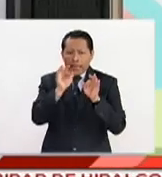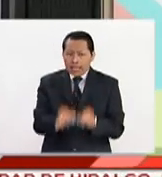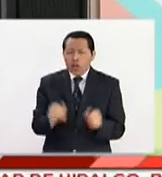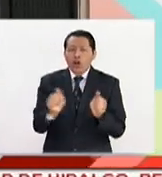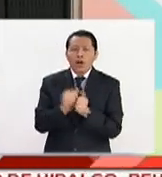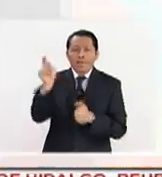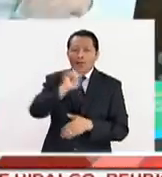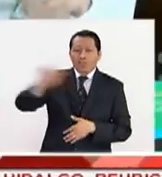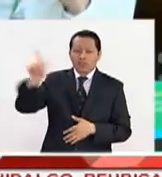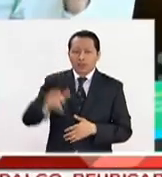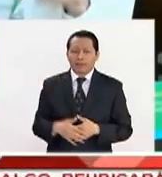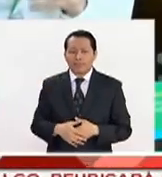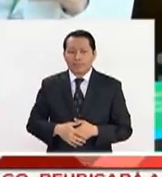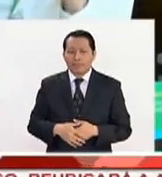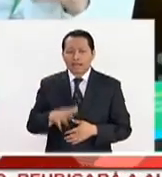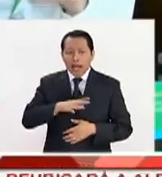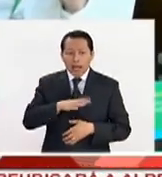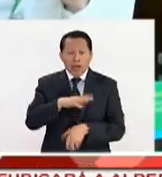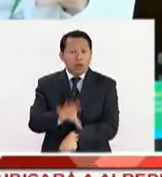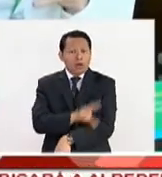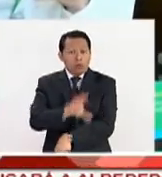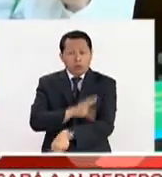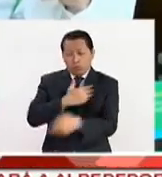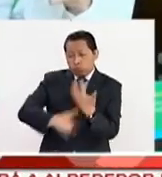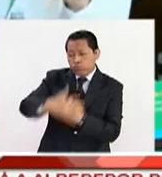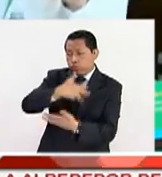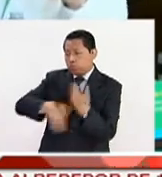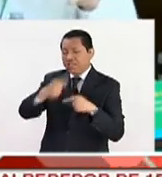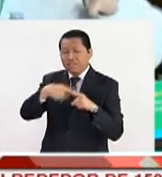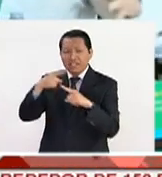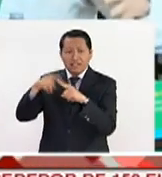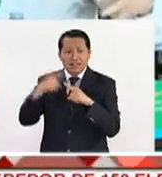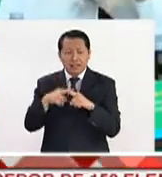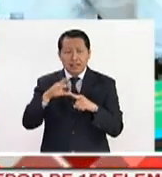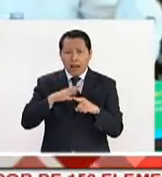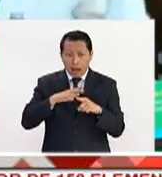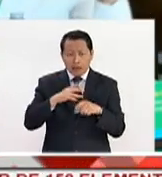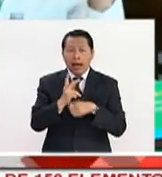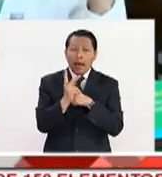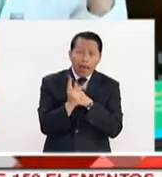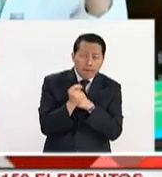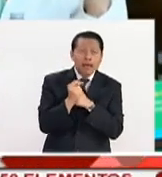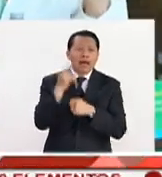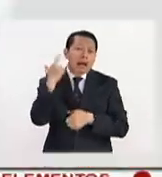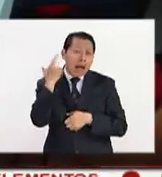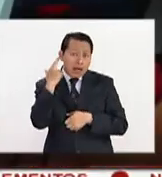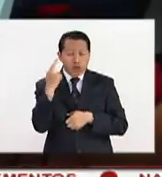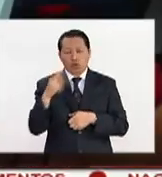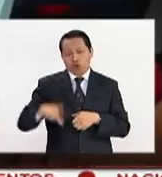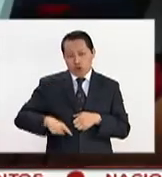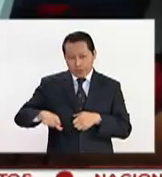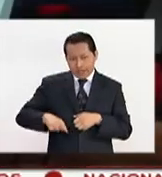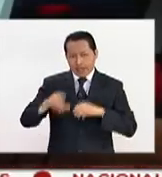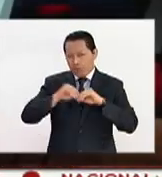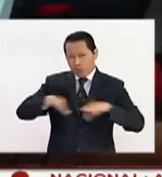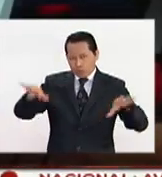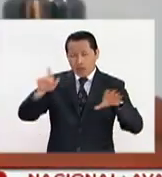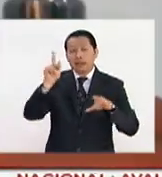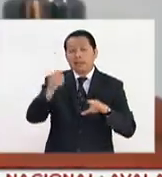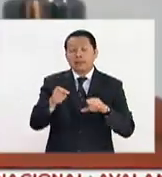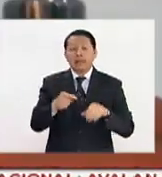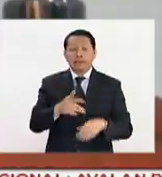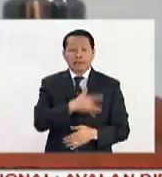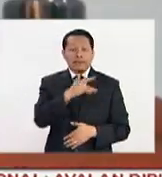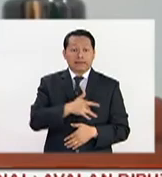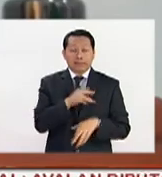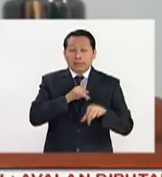profesionalismo. La sinergia que se ha generado entre los medios públicos y ese espíritu que estamos trabajando